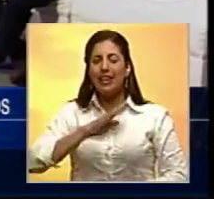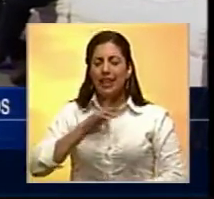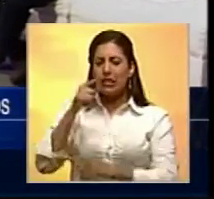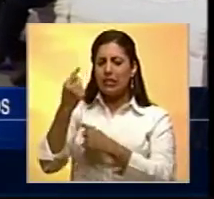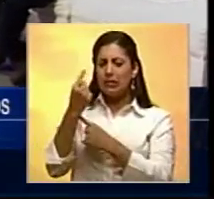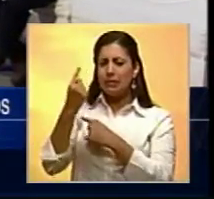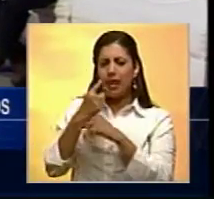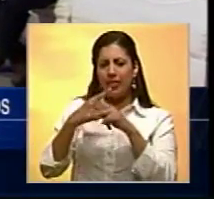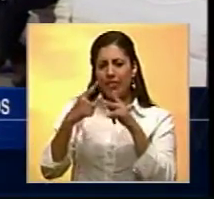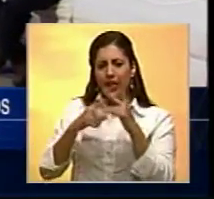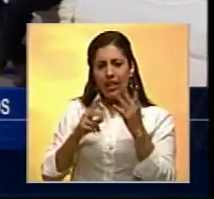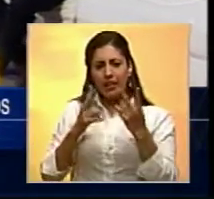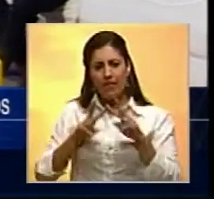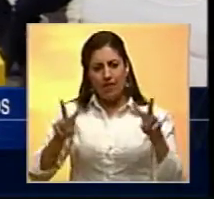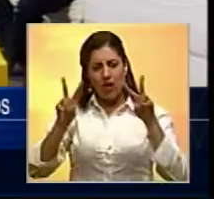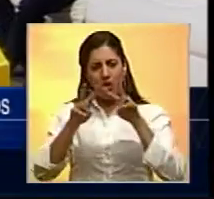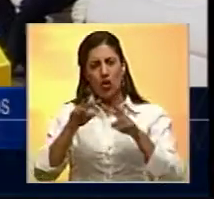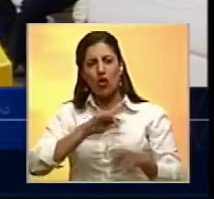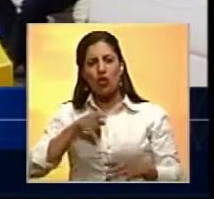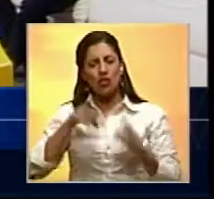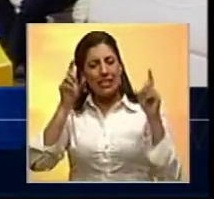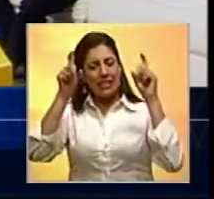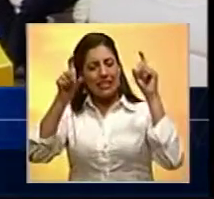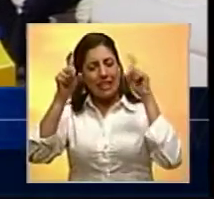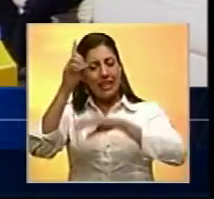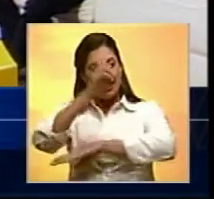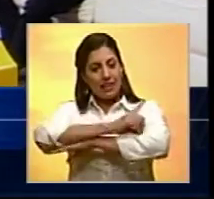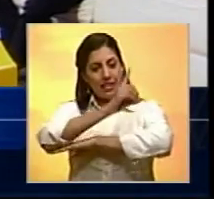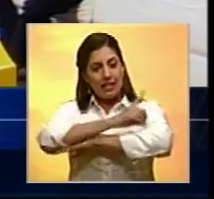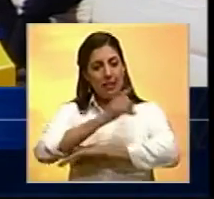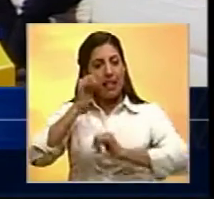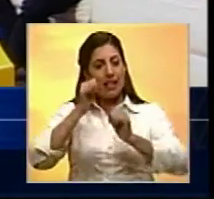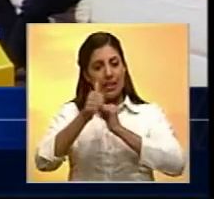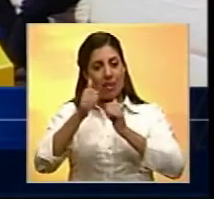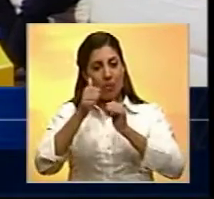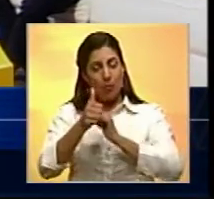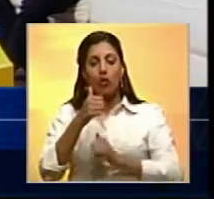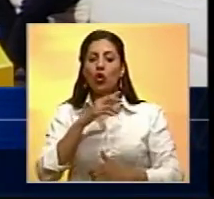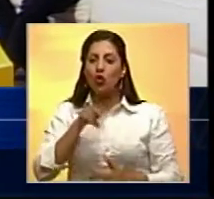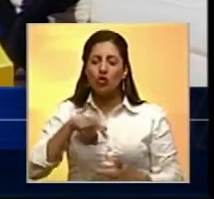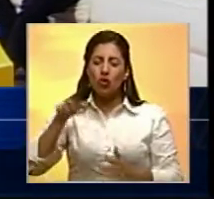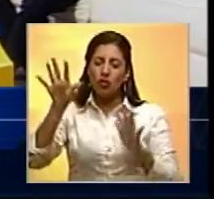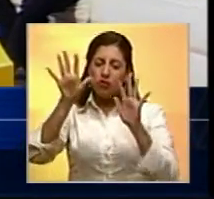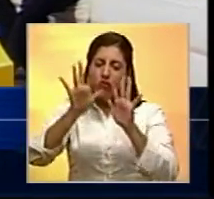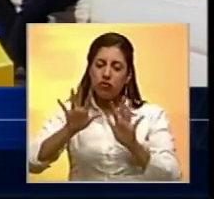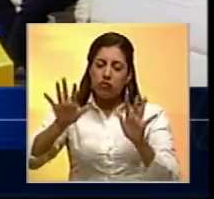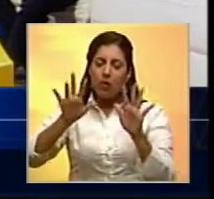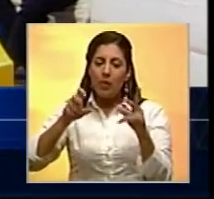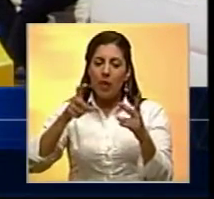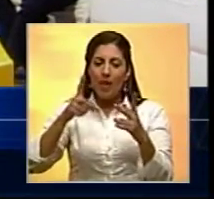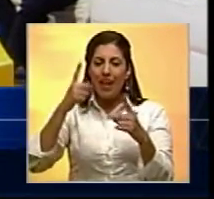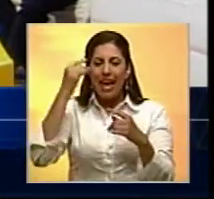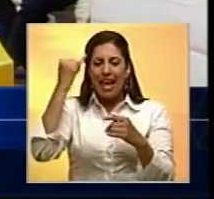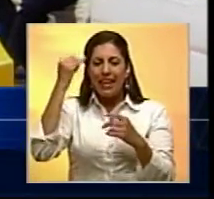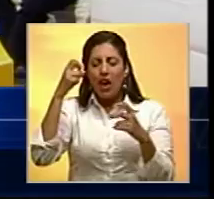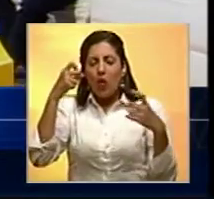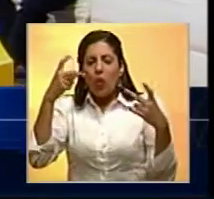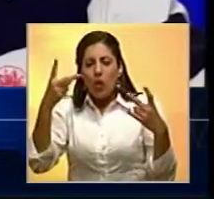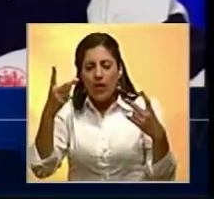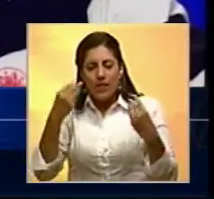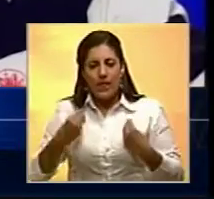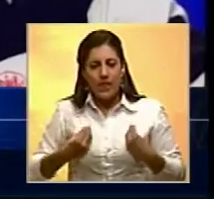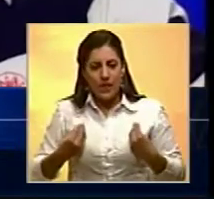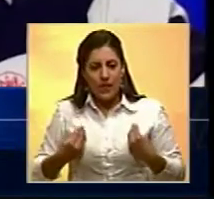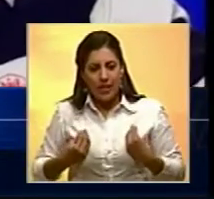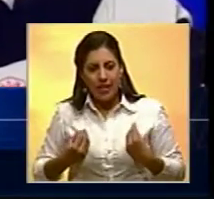inculcado diferentes valores. No solo lo enseñamos como una disciplina deportiva, sino como una forma de una filosofía de vida,